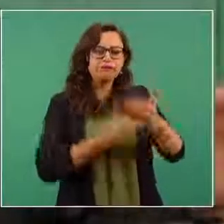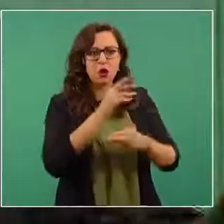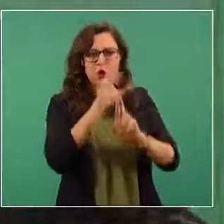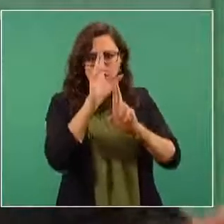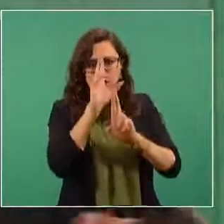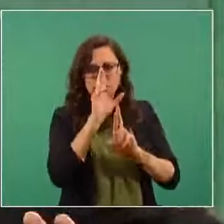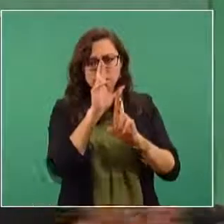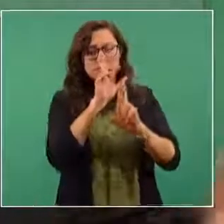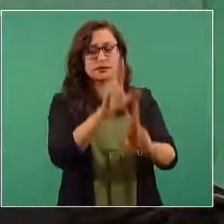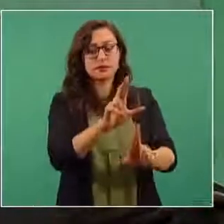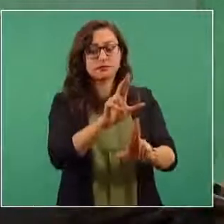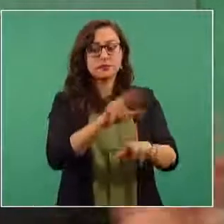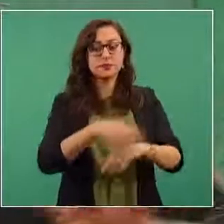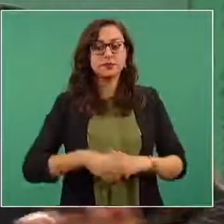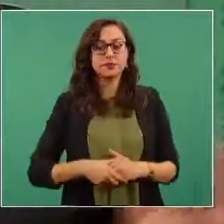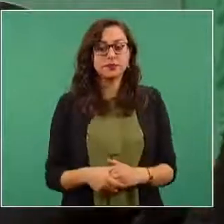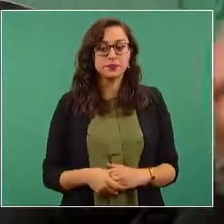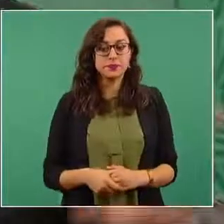aunque